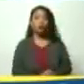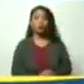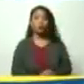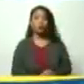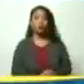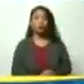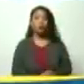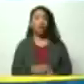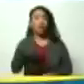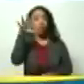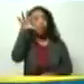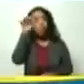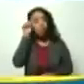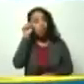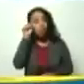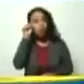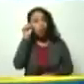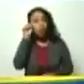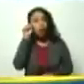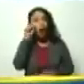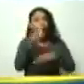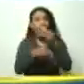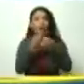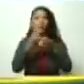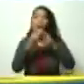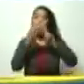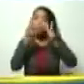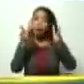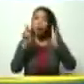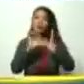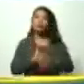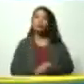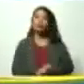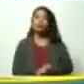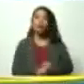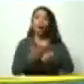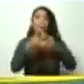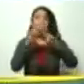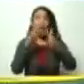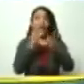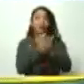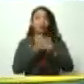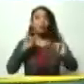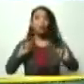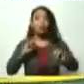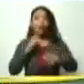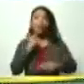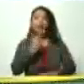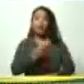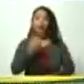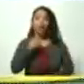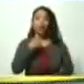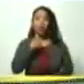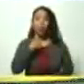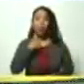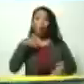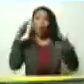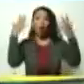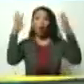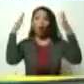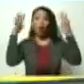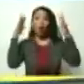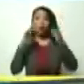del entendimiento consolidamos la paz la paz y la independencia le decía yo en el aniversario